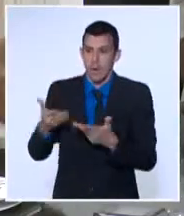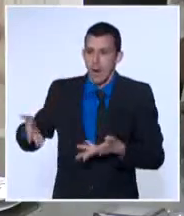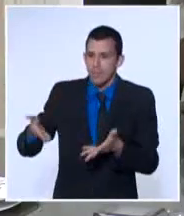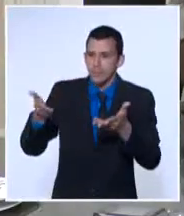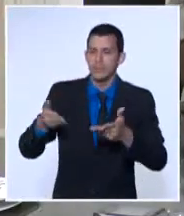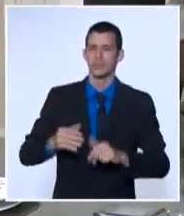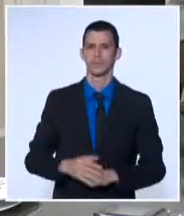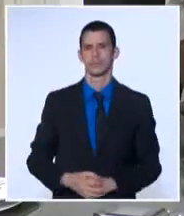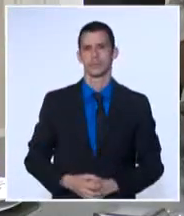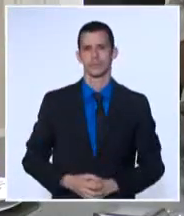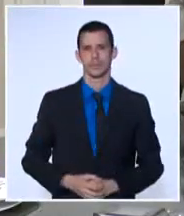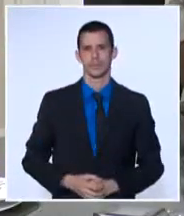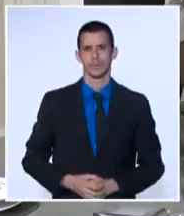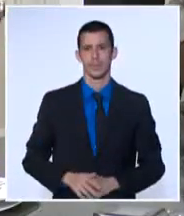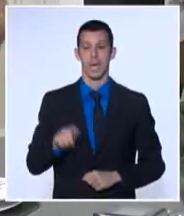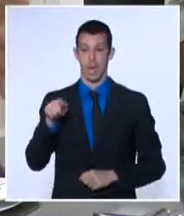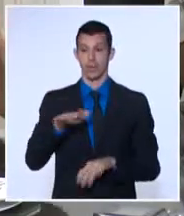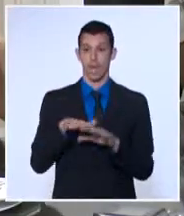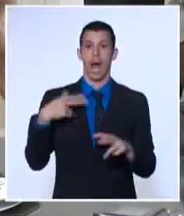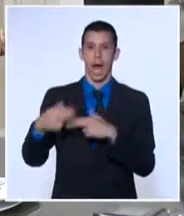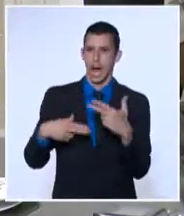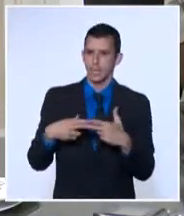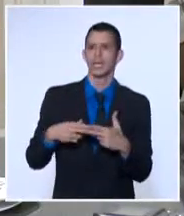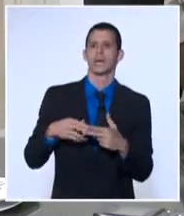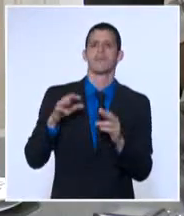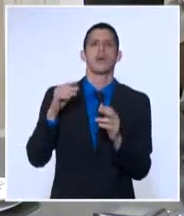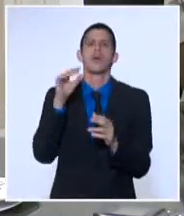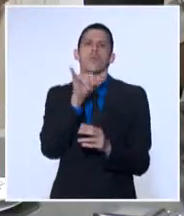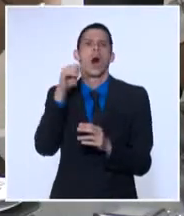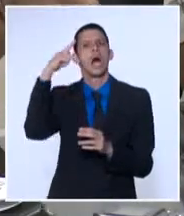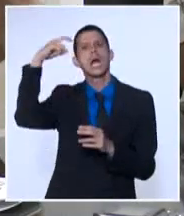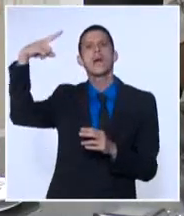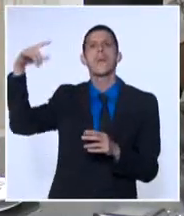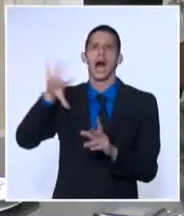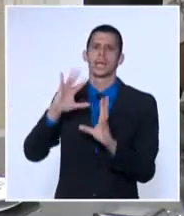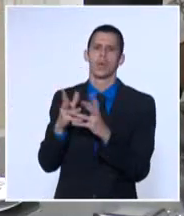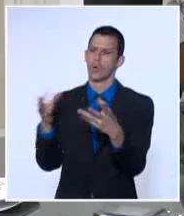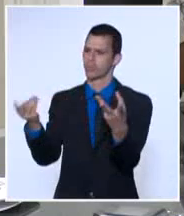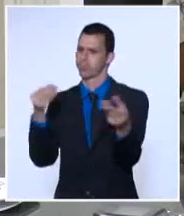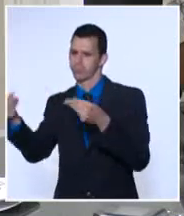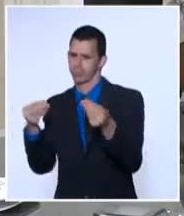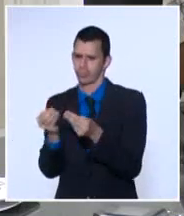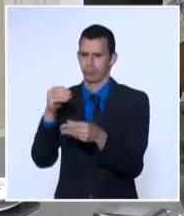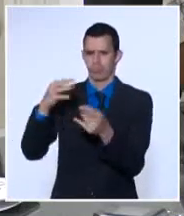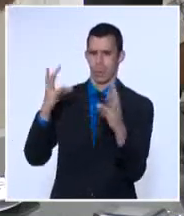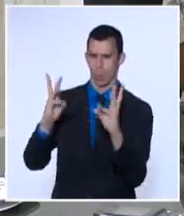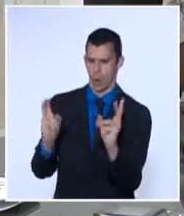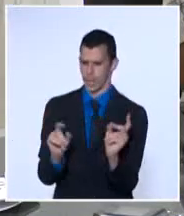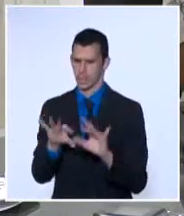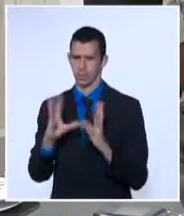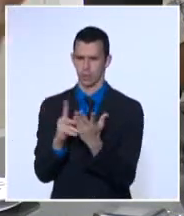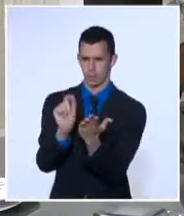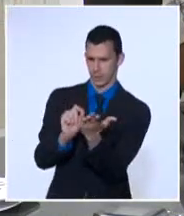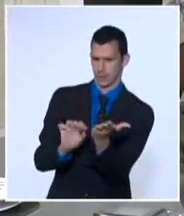escrutinio, donde llenaron los folletos, donde probaron todo lo que ellos desarrollan, y de esa